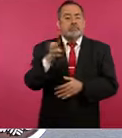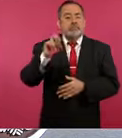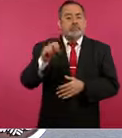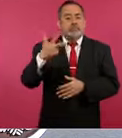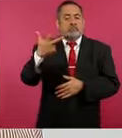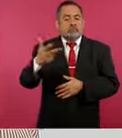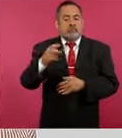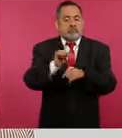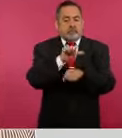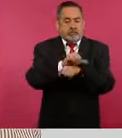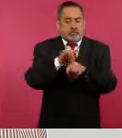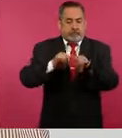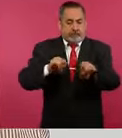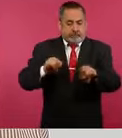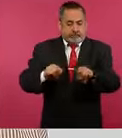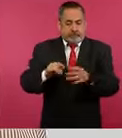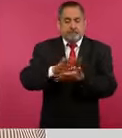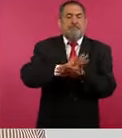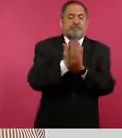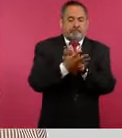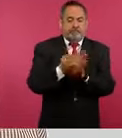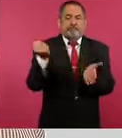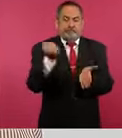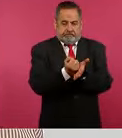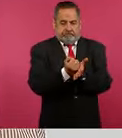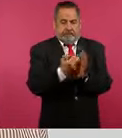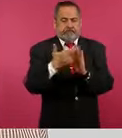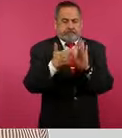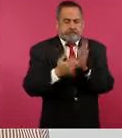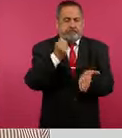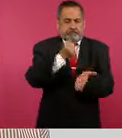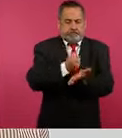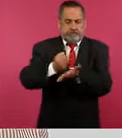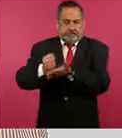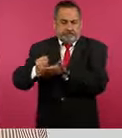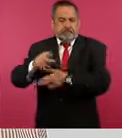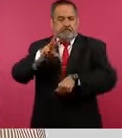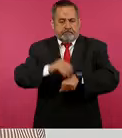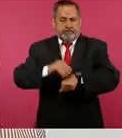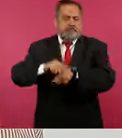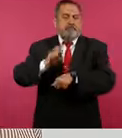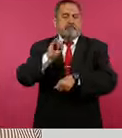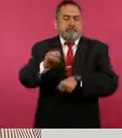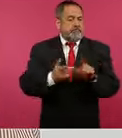2,185,408 vehículos han sido regularizados, con lo cual a la fecha se han obtenido